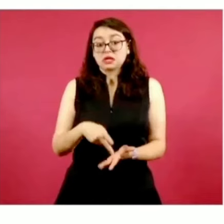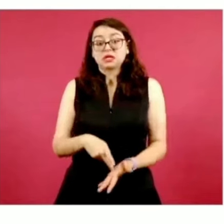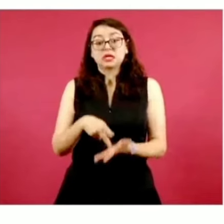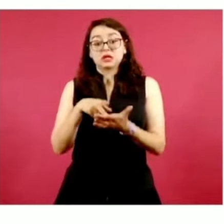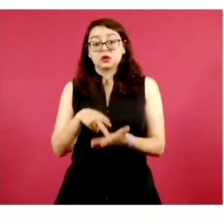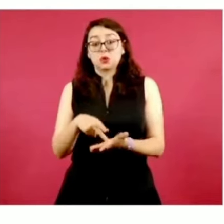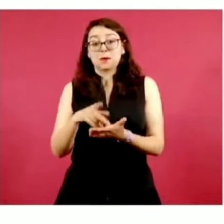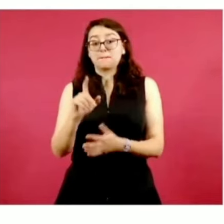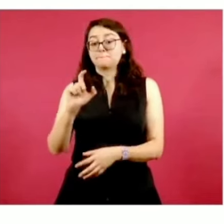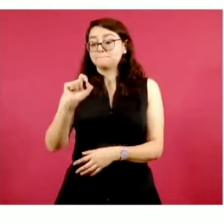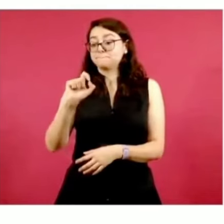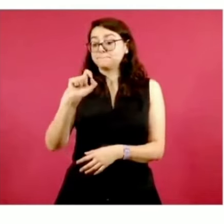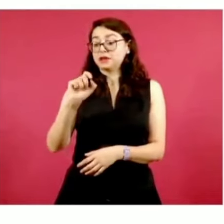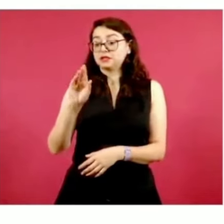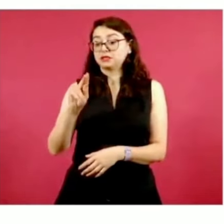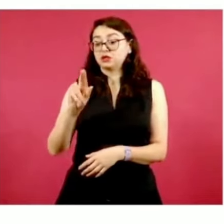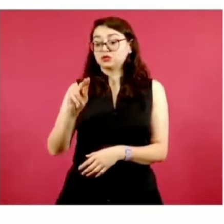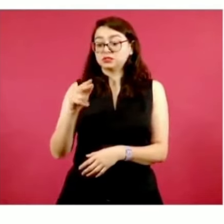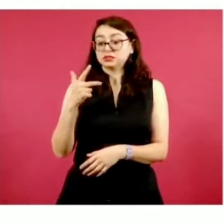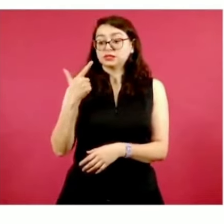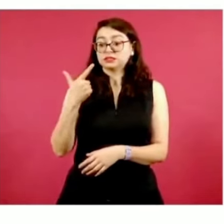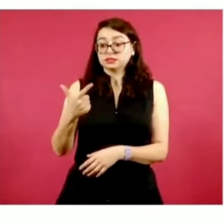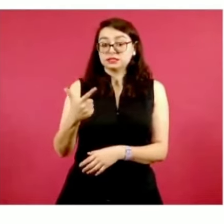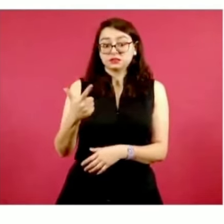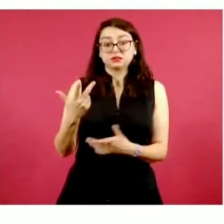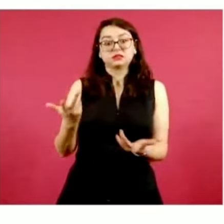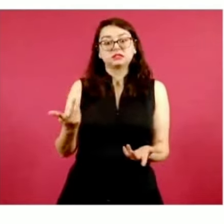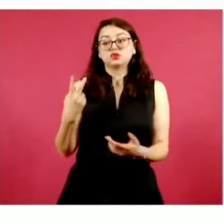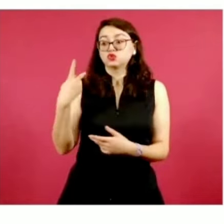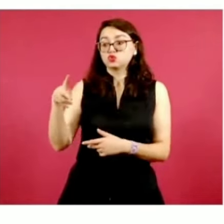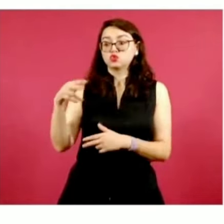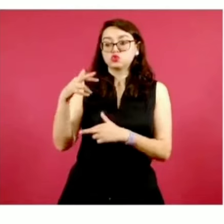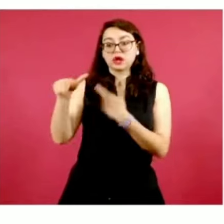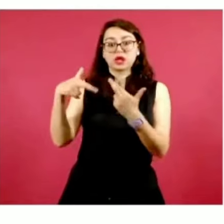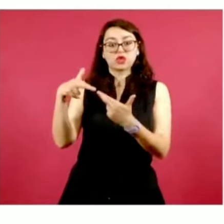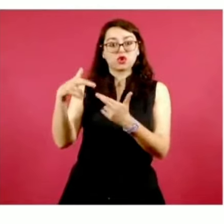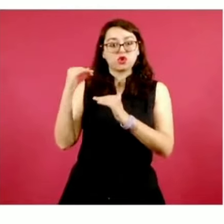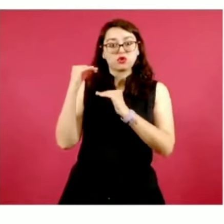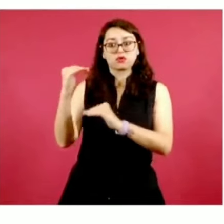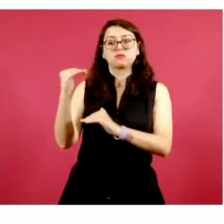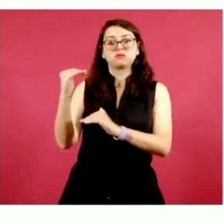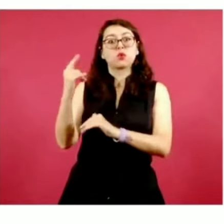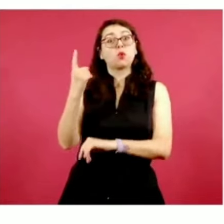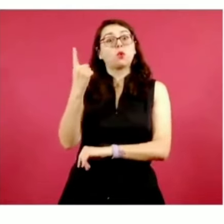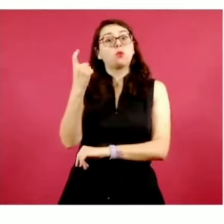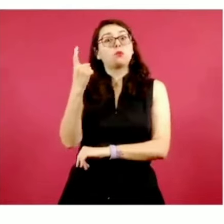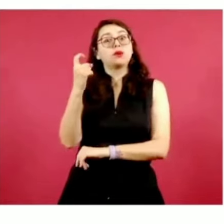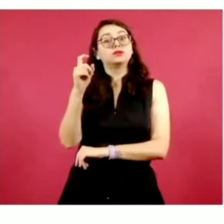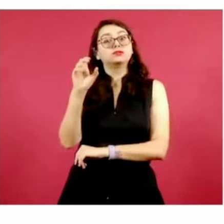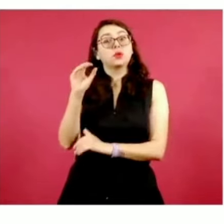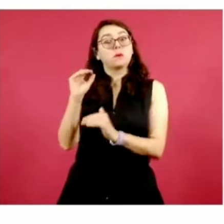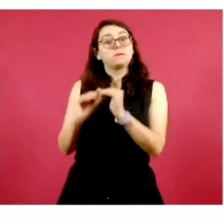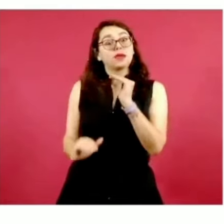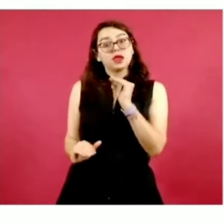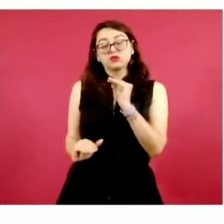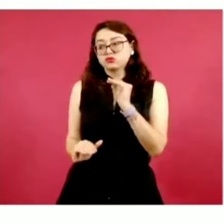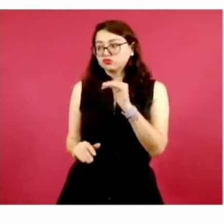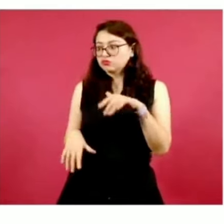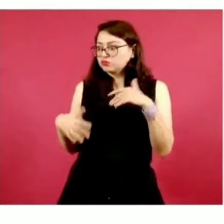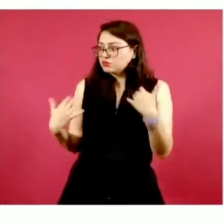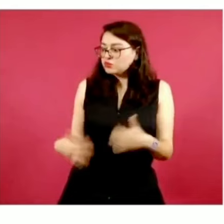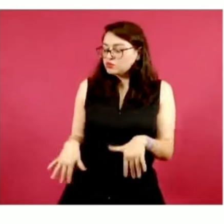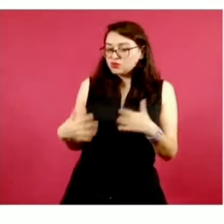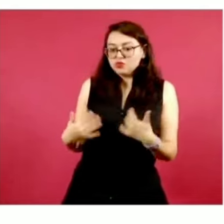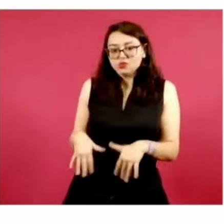20 p87 centavos un pes 34 centavos por debajo de su máximo y